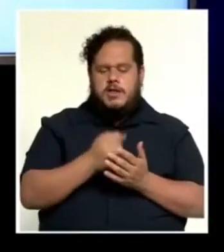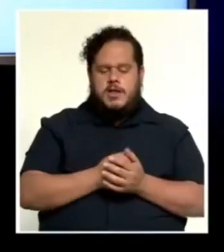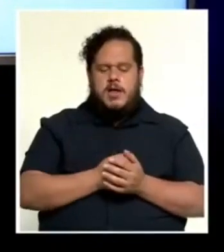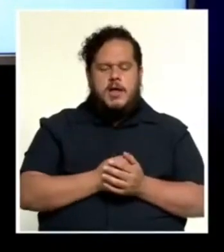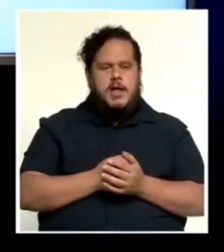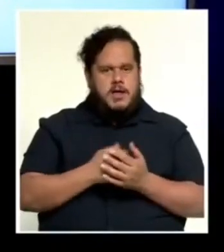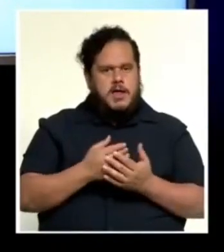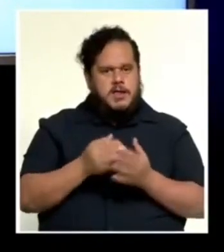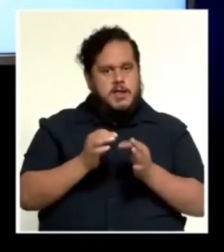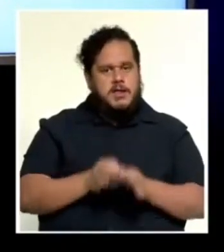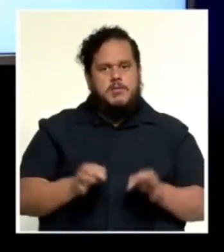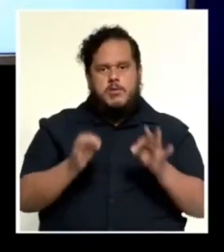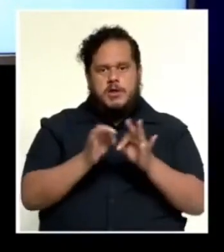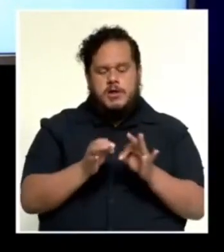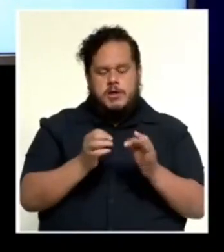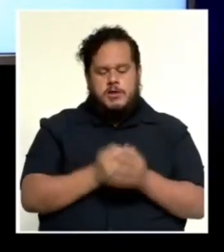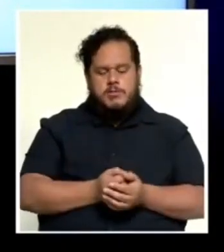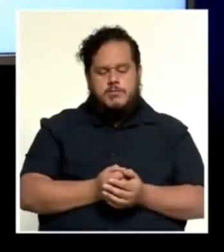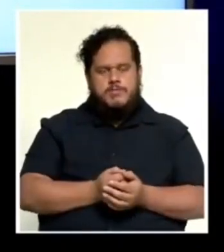es importantísimo.